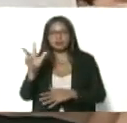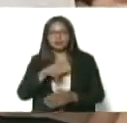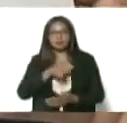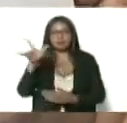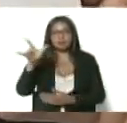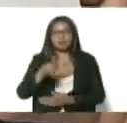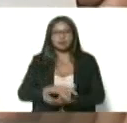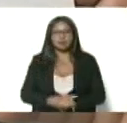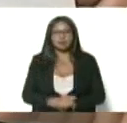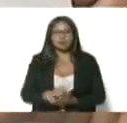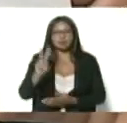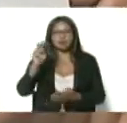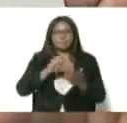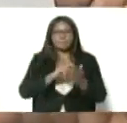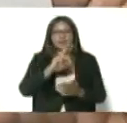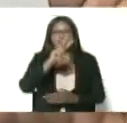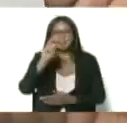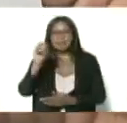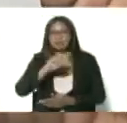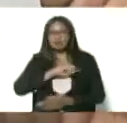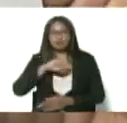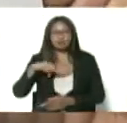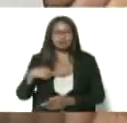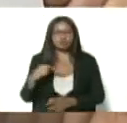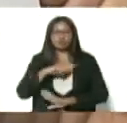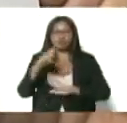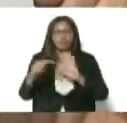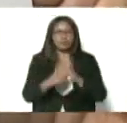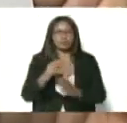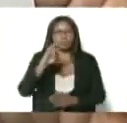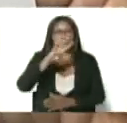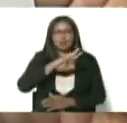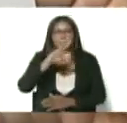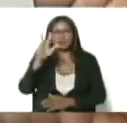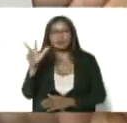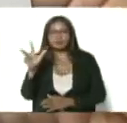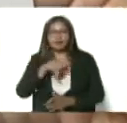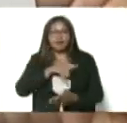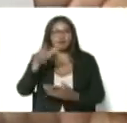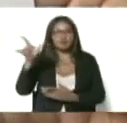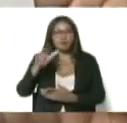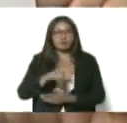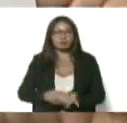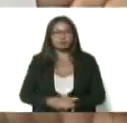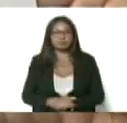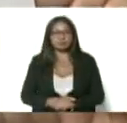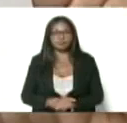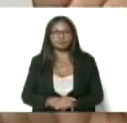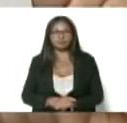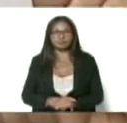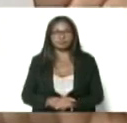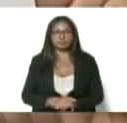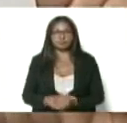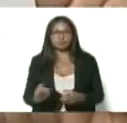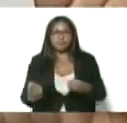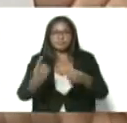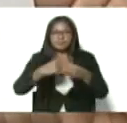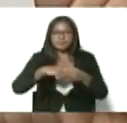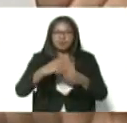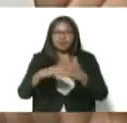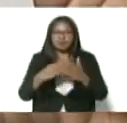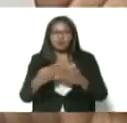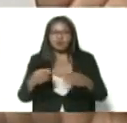y el 2020 rompimos récord con 43 aeronaves interceptadas y